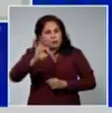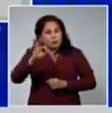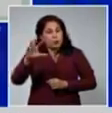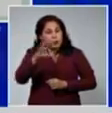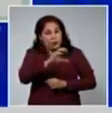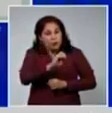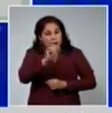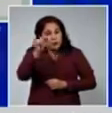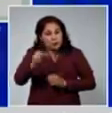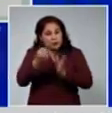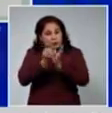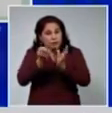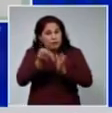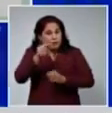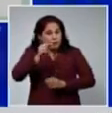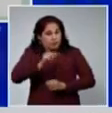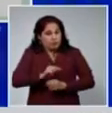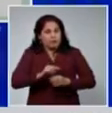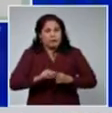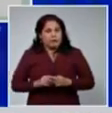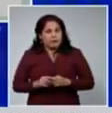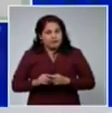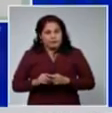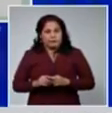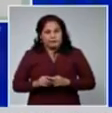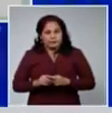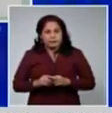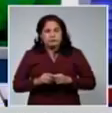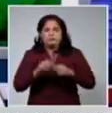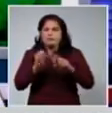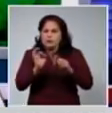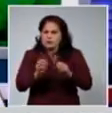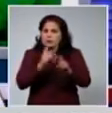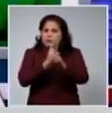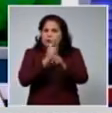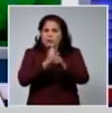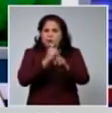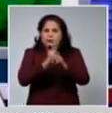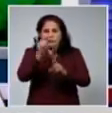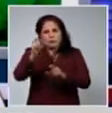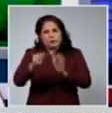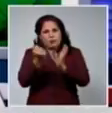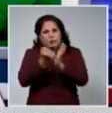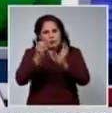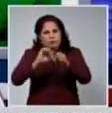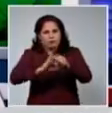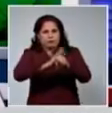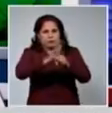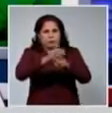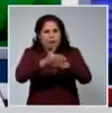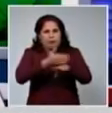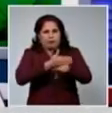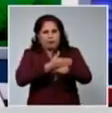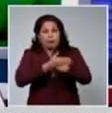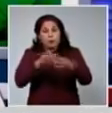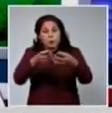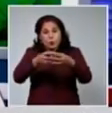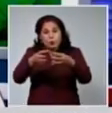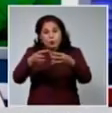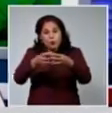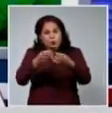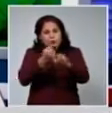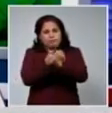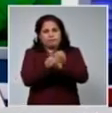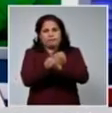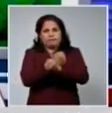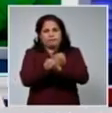diagnosticados ayer los contactos de casos confirmados pero bien este grupo de mucho